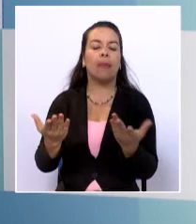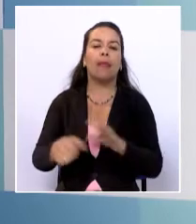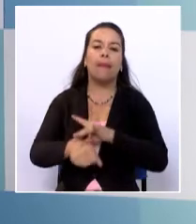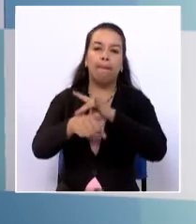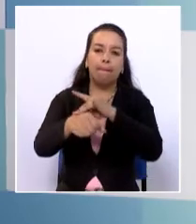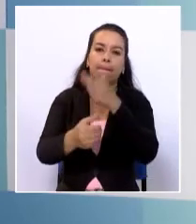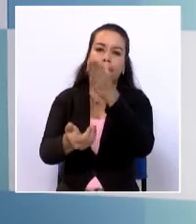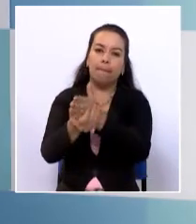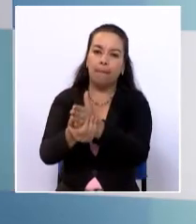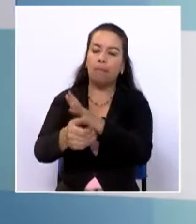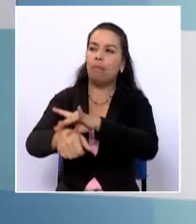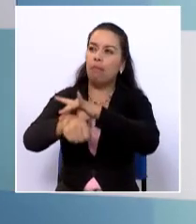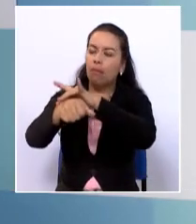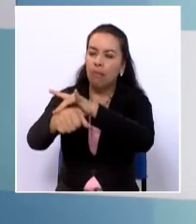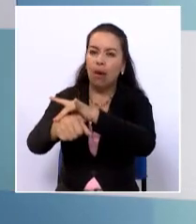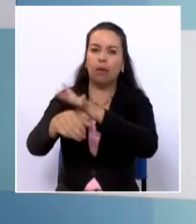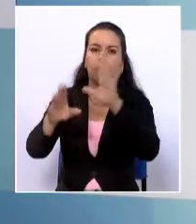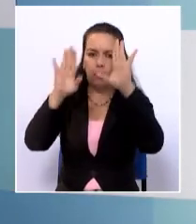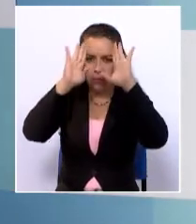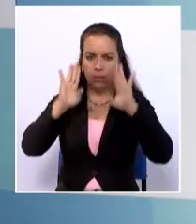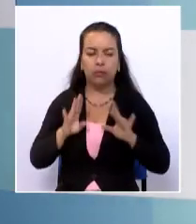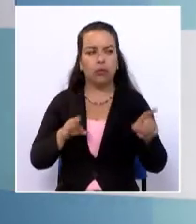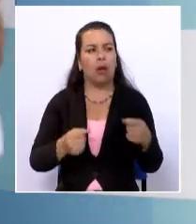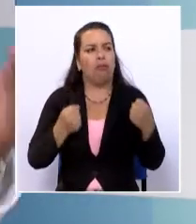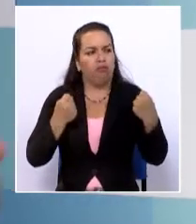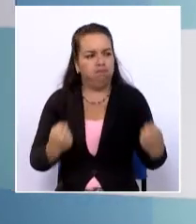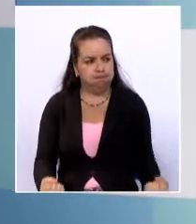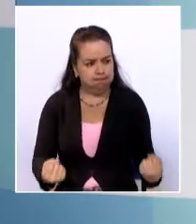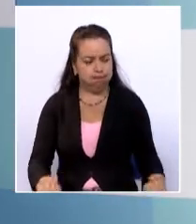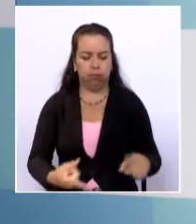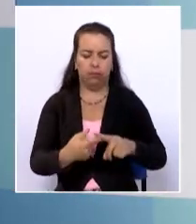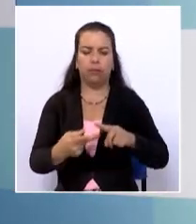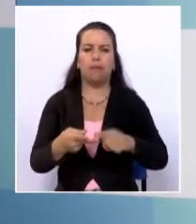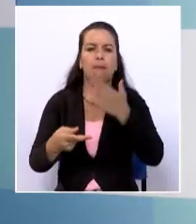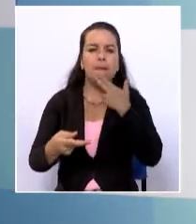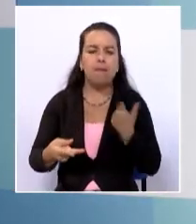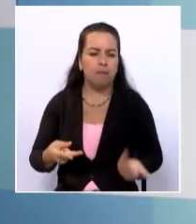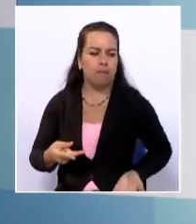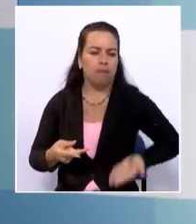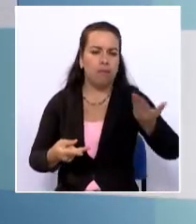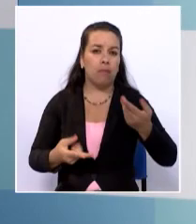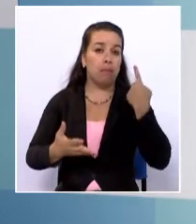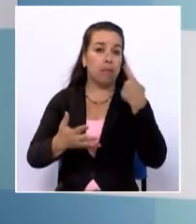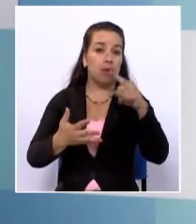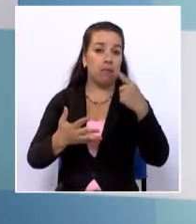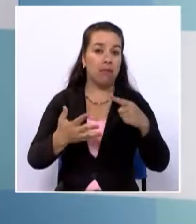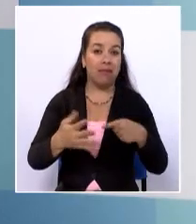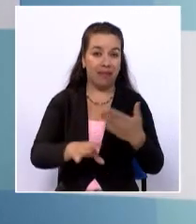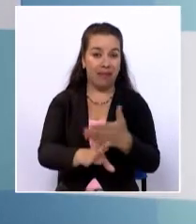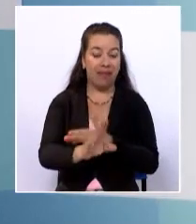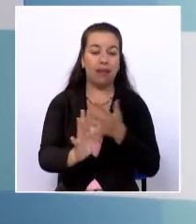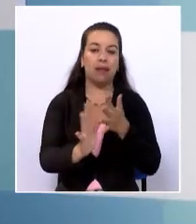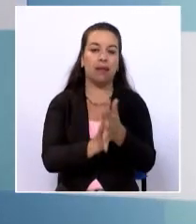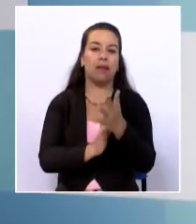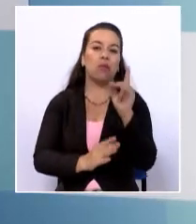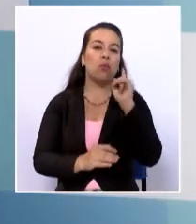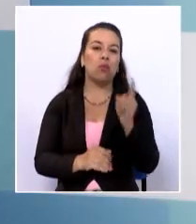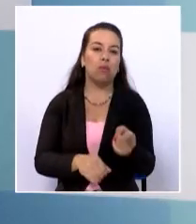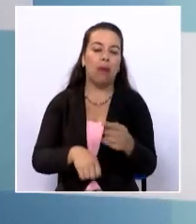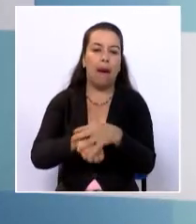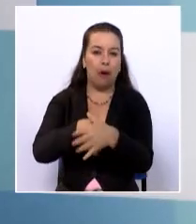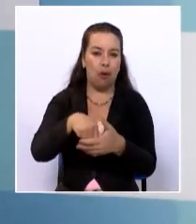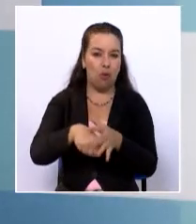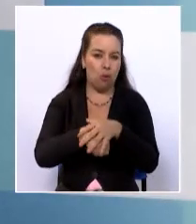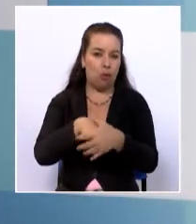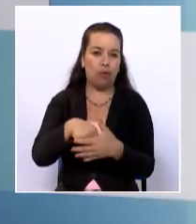dos similares que está viendo que el paciente tiene sobrepeso tiene es diabético eso porque muchas patologías como yo les decía es en la rodilla la artritis